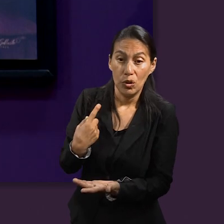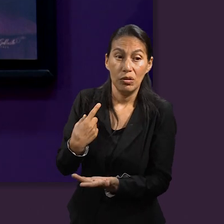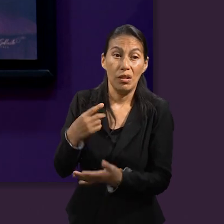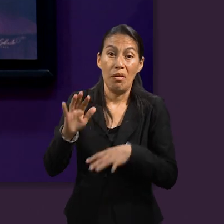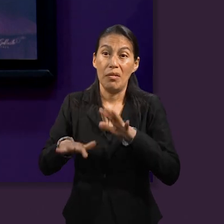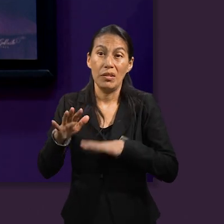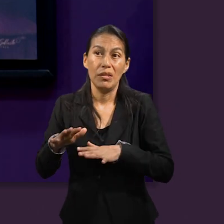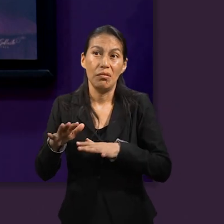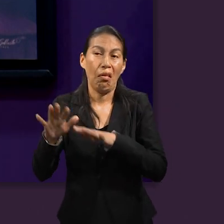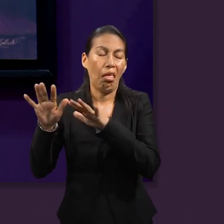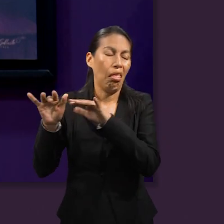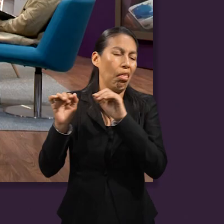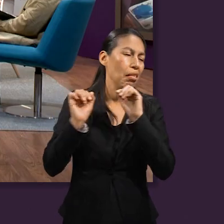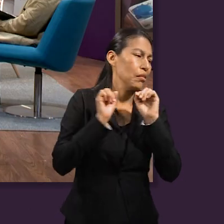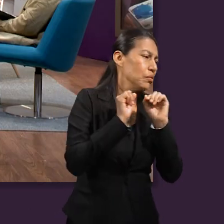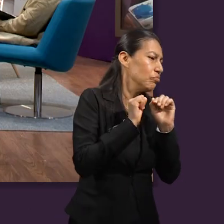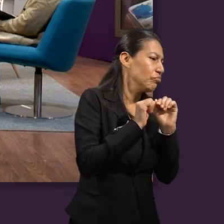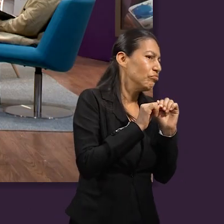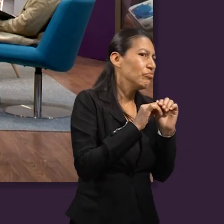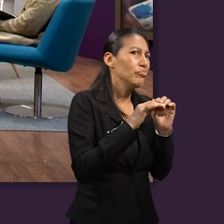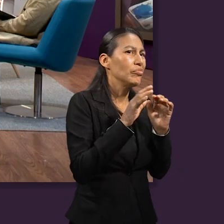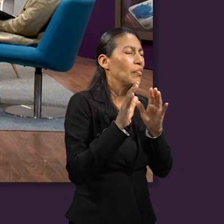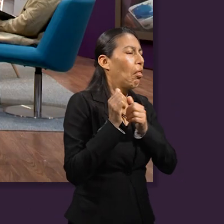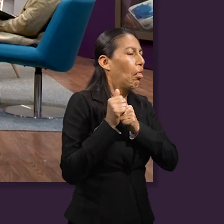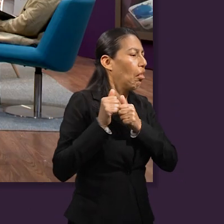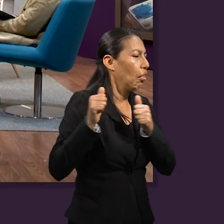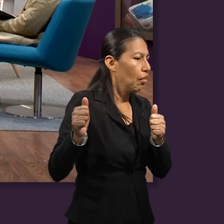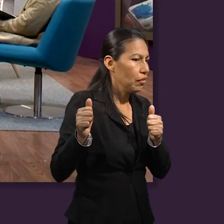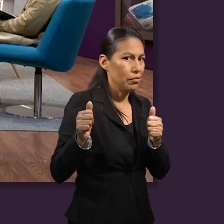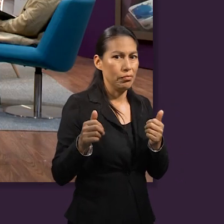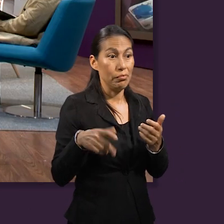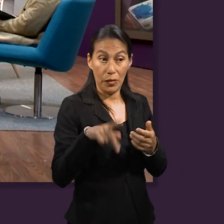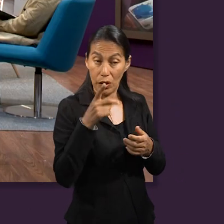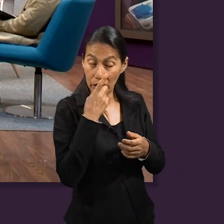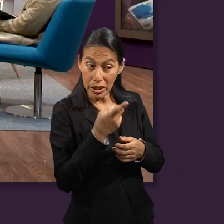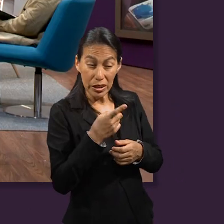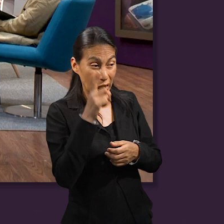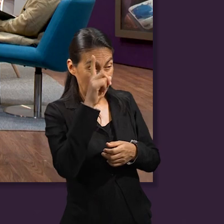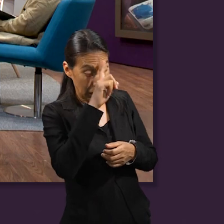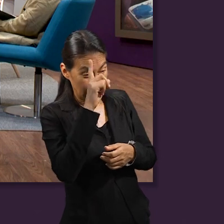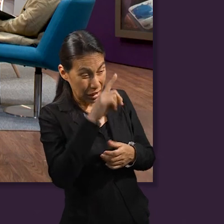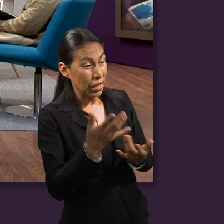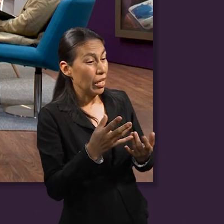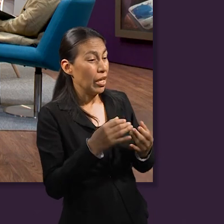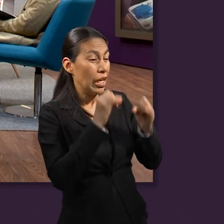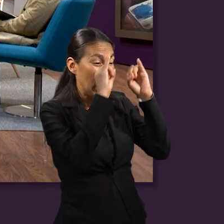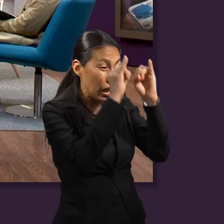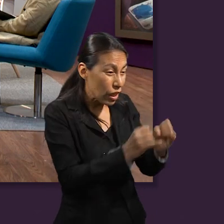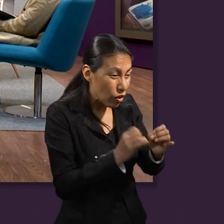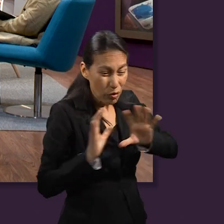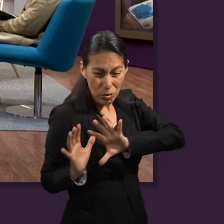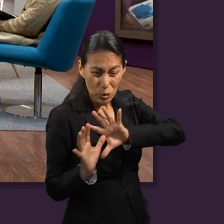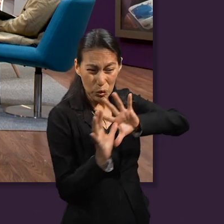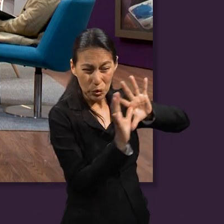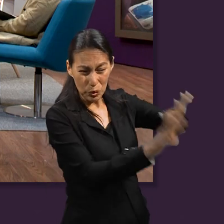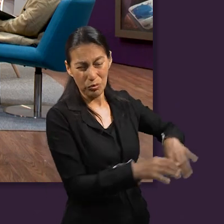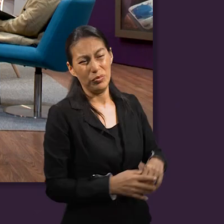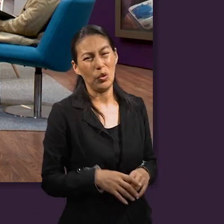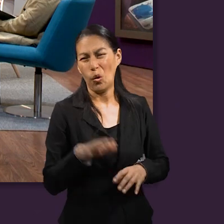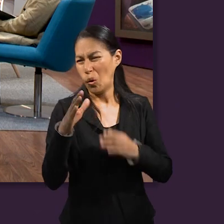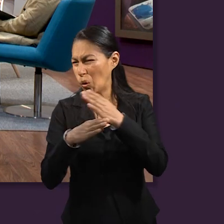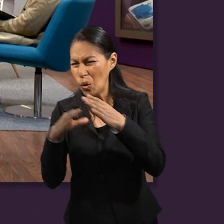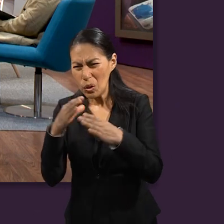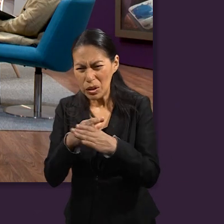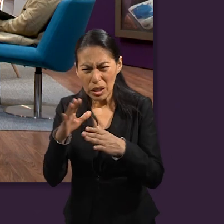nosotros nos disponemos y nos limpiamos de esos de esos ídolos de esas ataduras de esos pecados